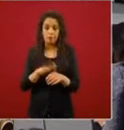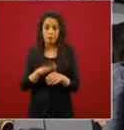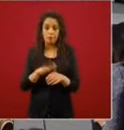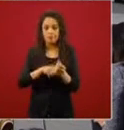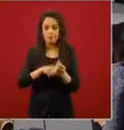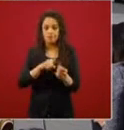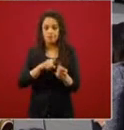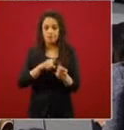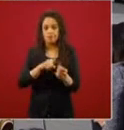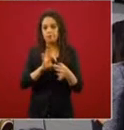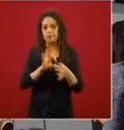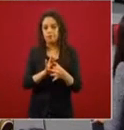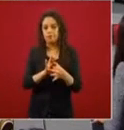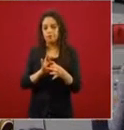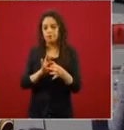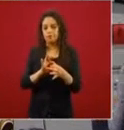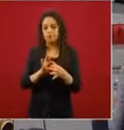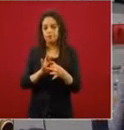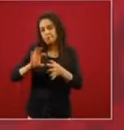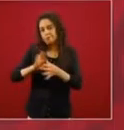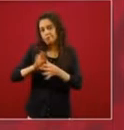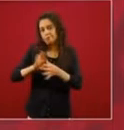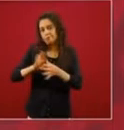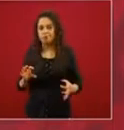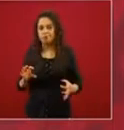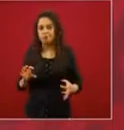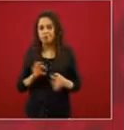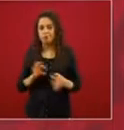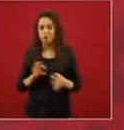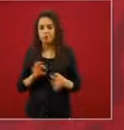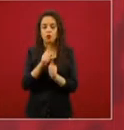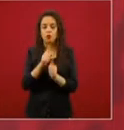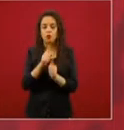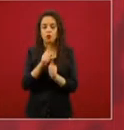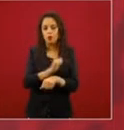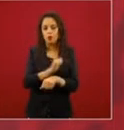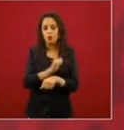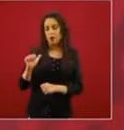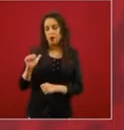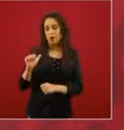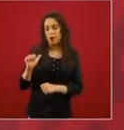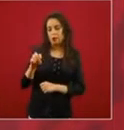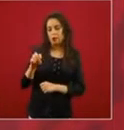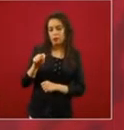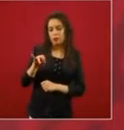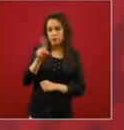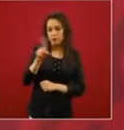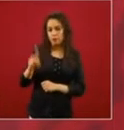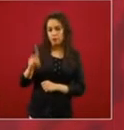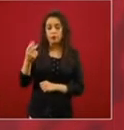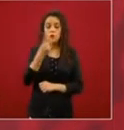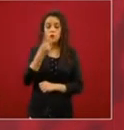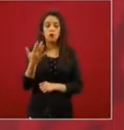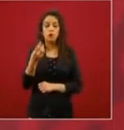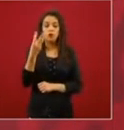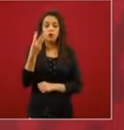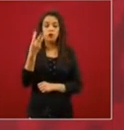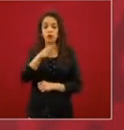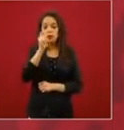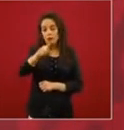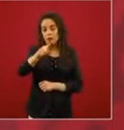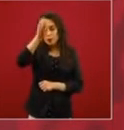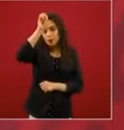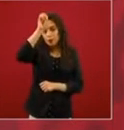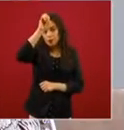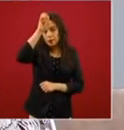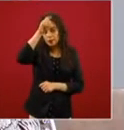del sector de automotriz por allá, y 253 de minería. Y